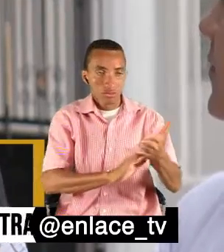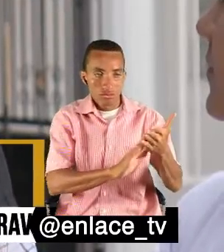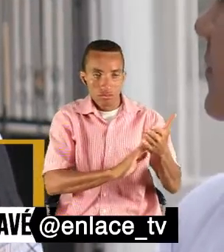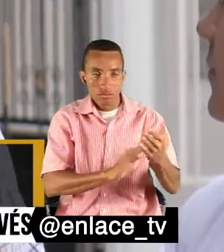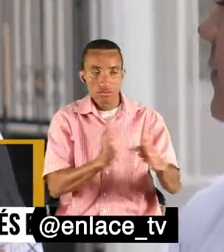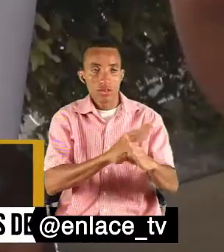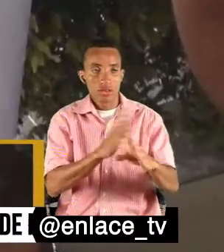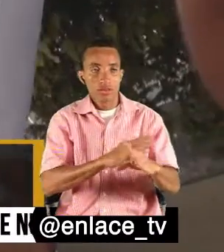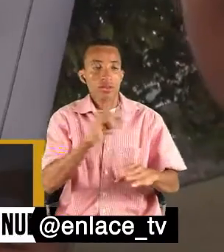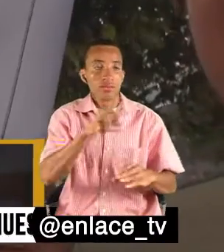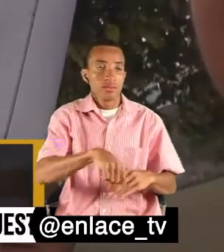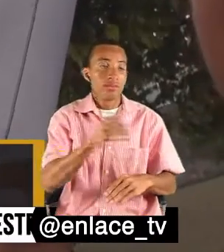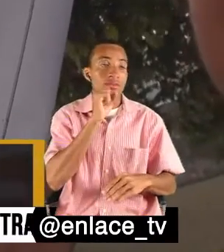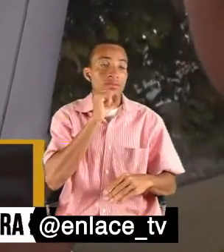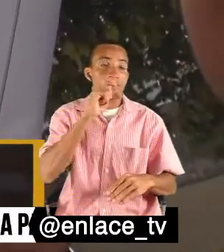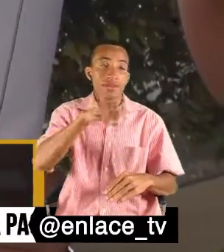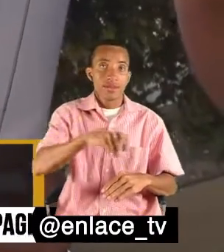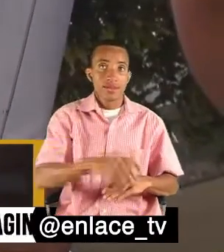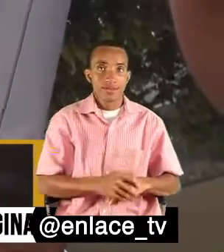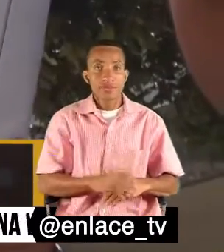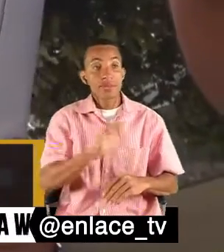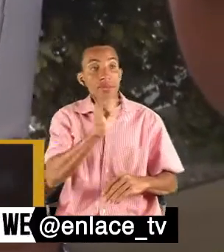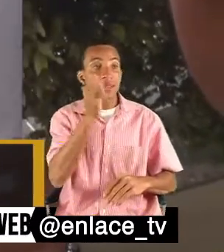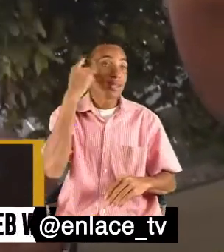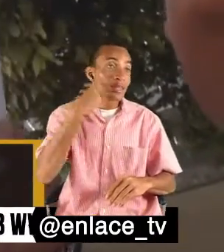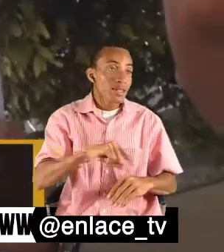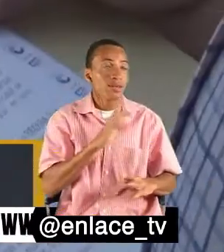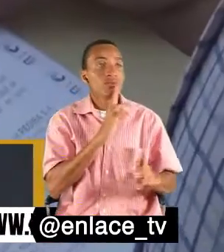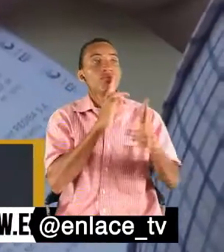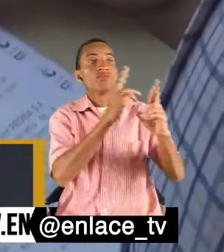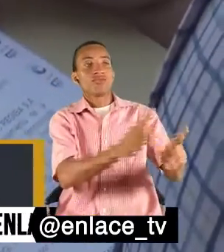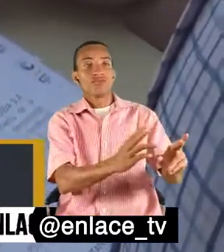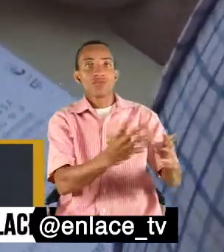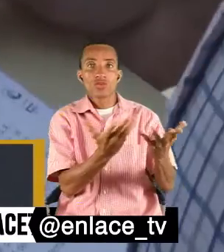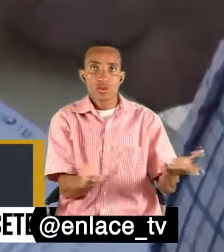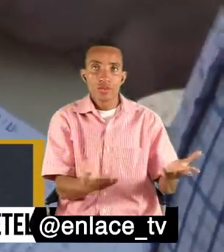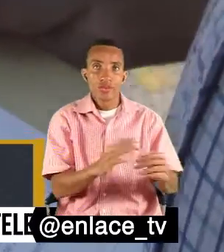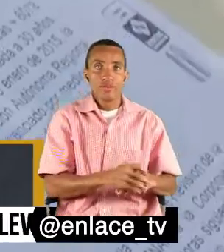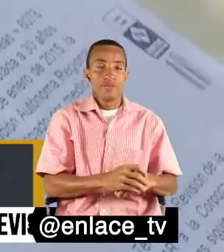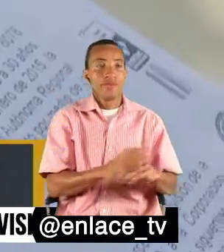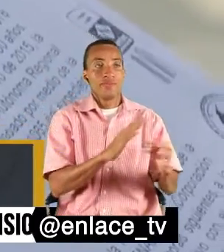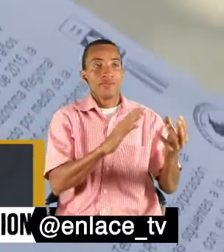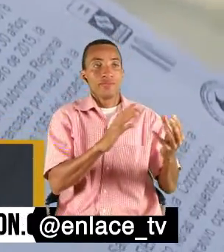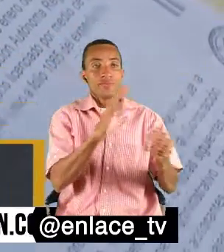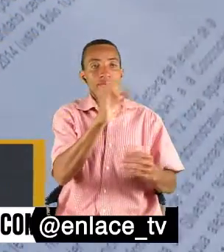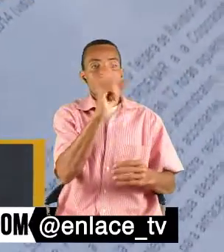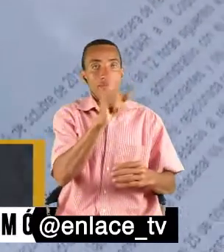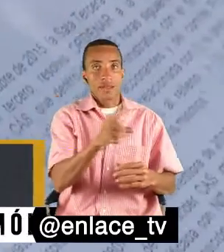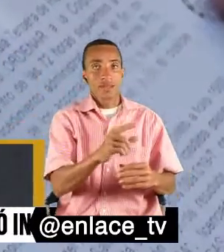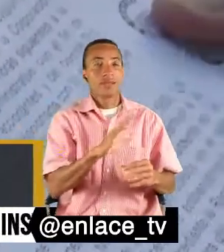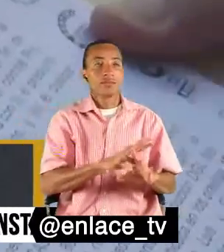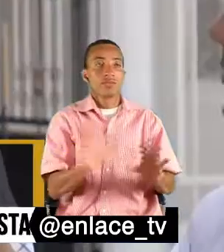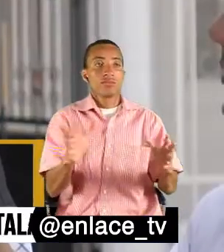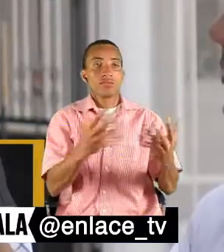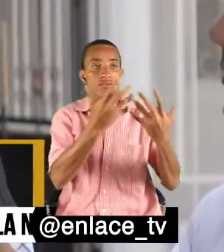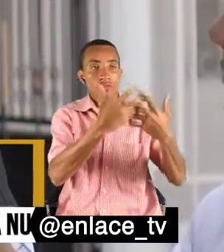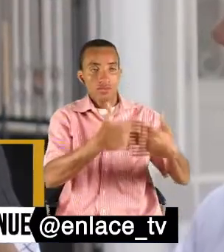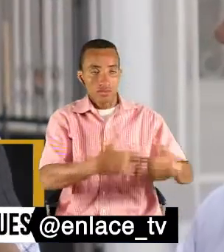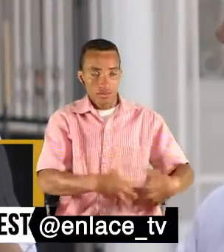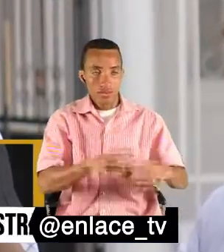necesita resolverlo. 10 días tendrá Rediva para responder ante cargos impartidos por la Corporación Autónoma Regional de Santander, CAS.